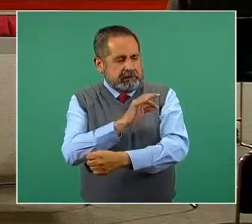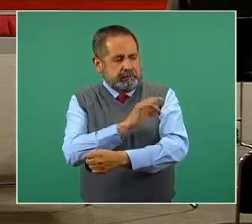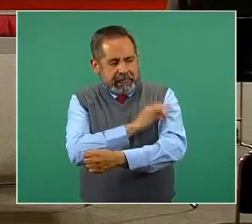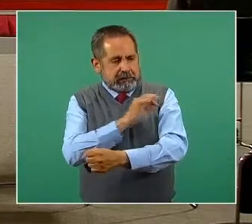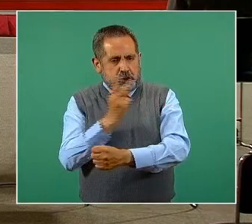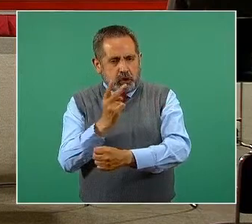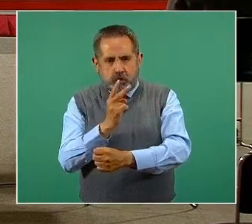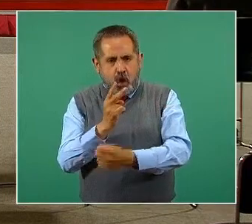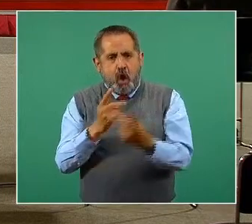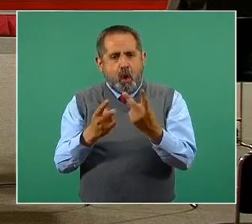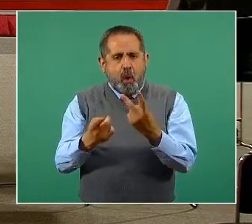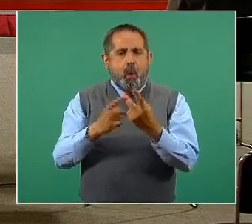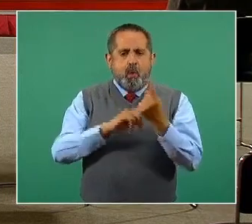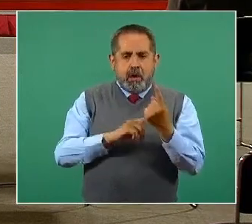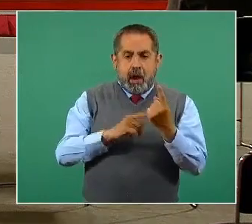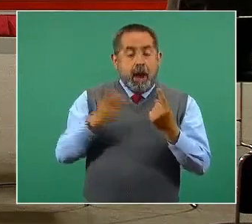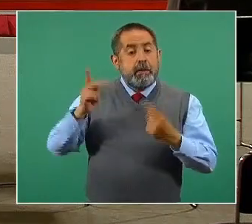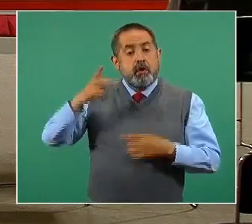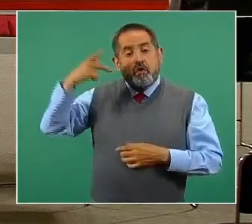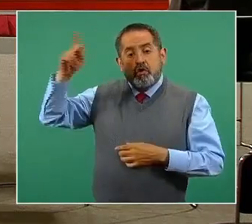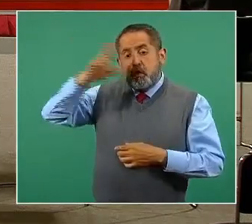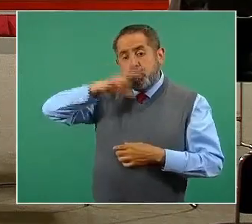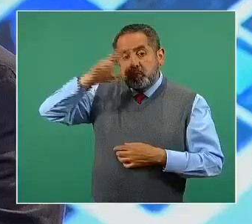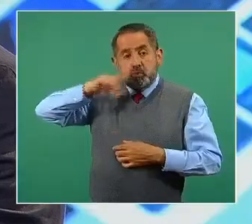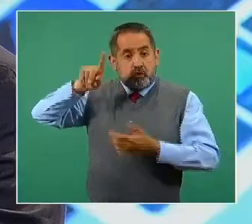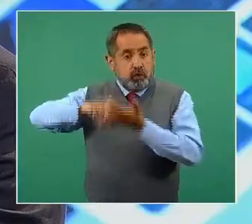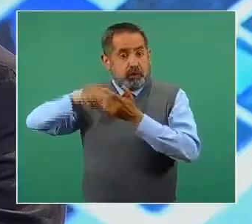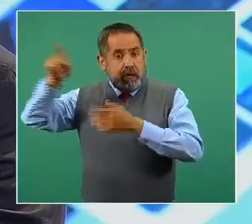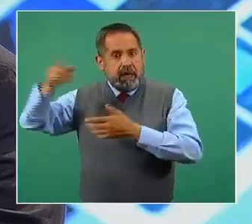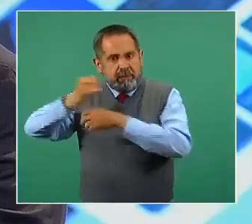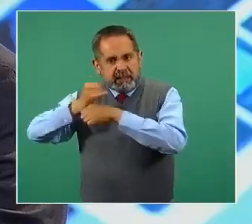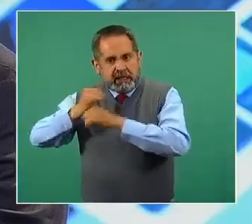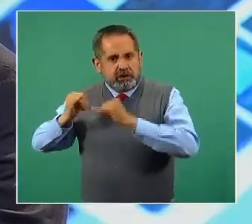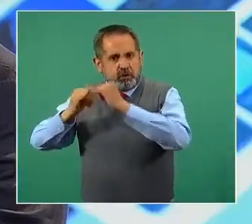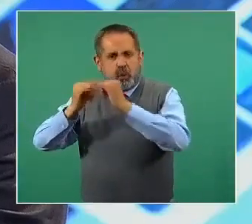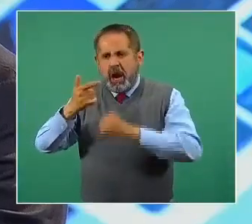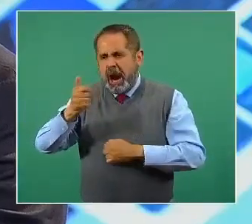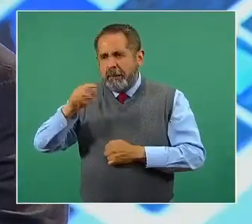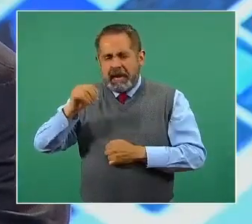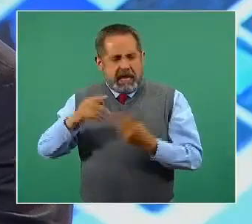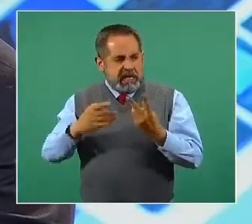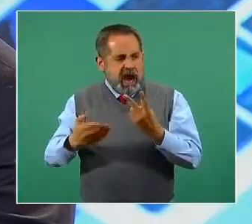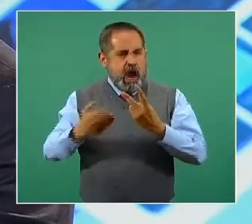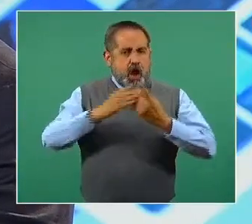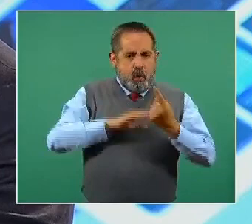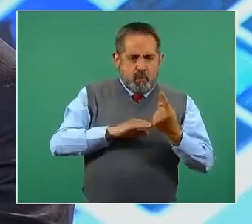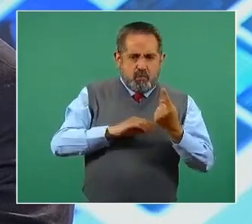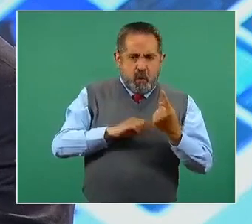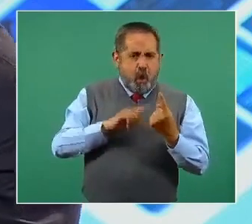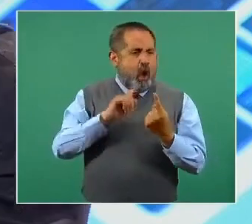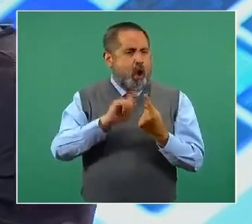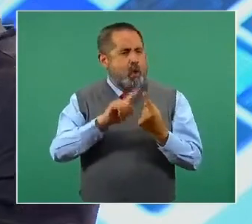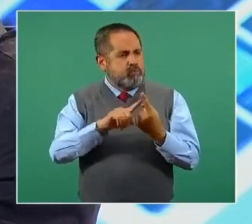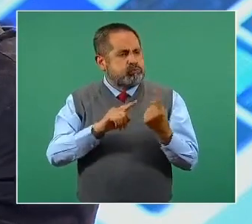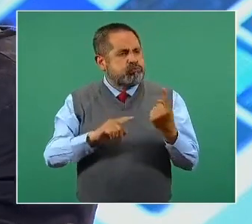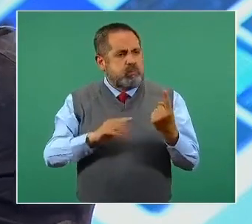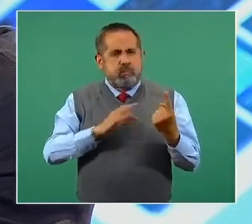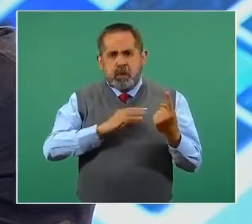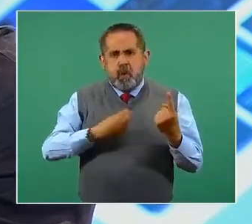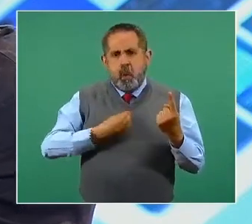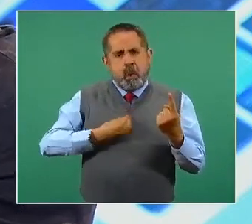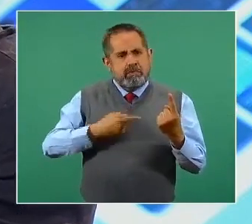anticipan los científicos rusos del Centro Gamaleya que si esto ocurriera, podría ser que la duración